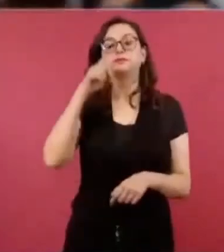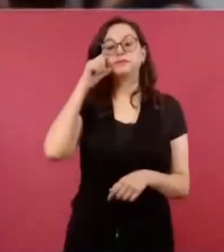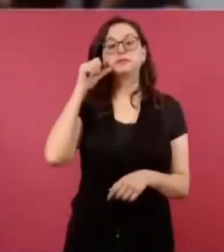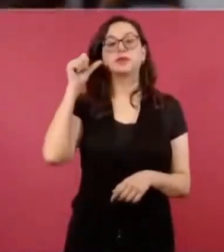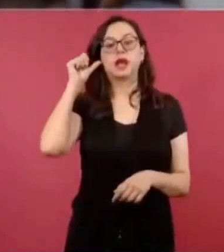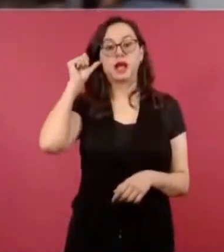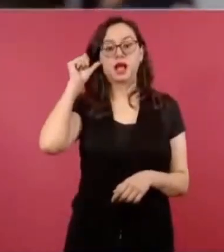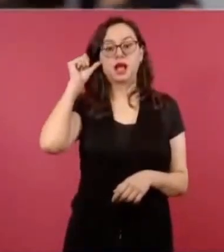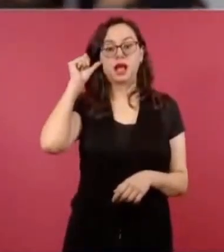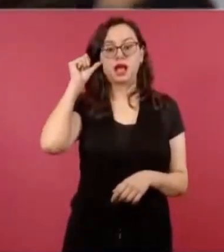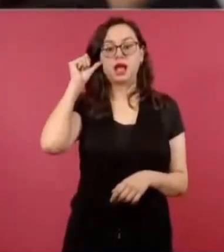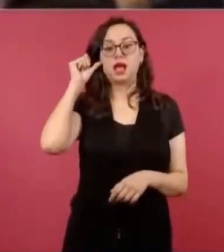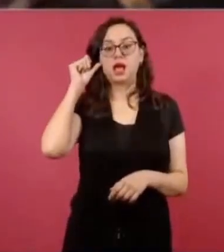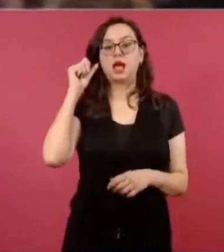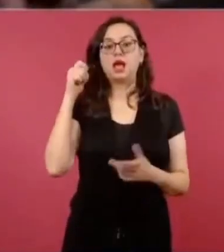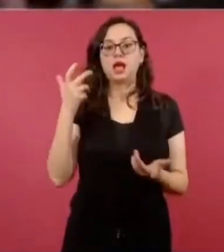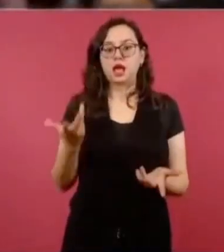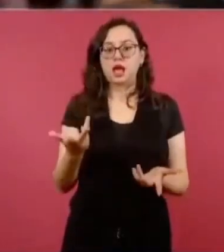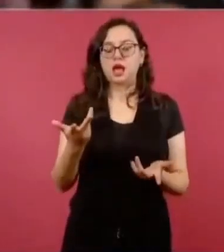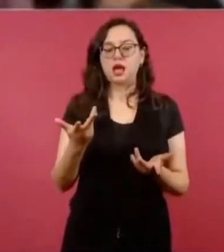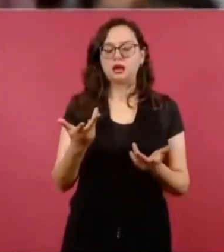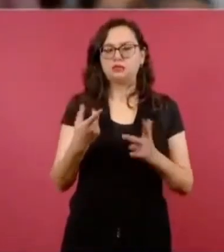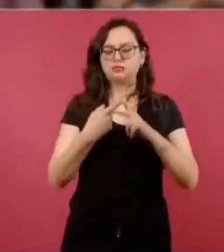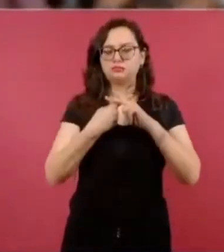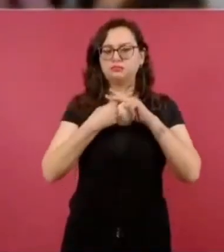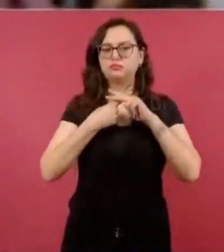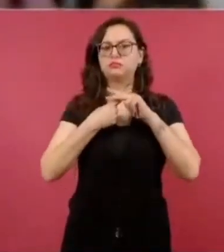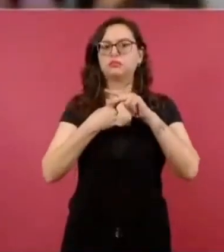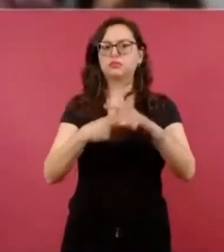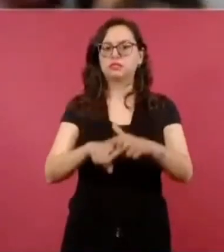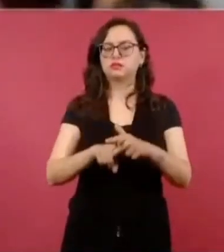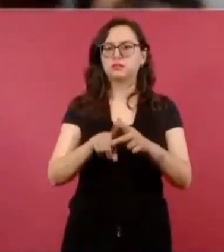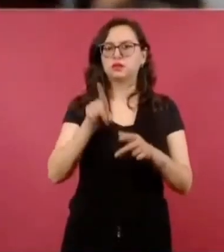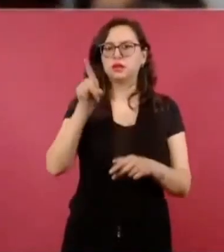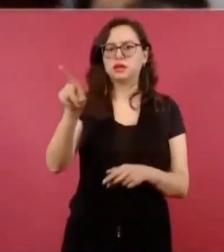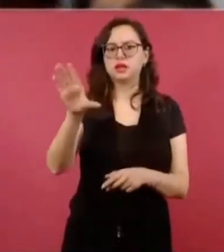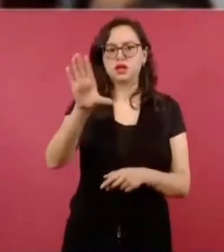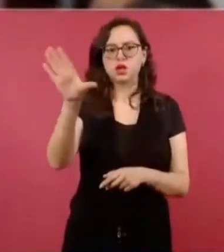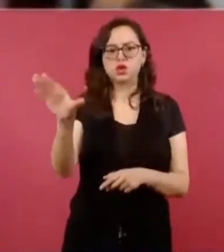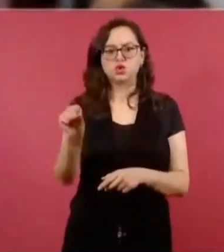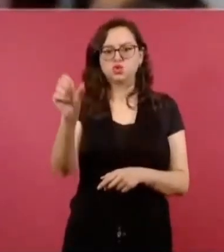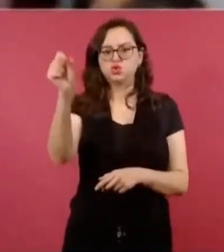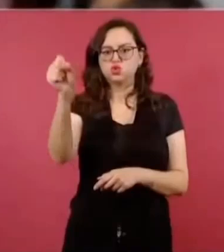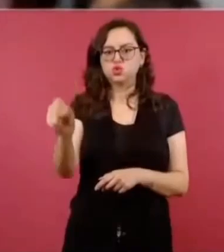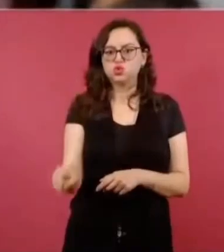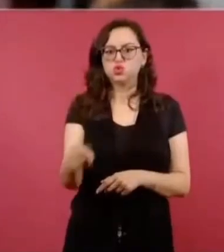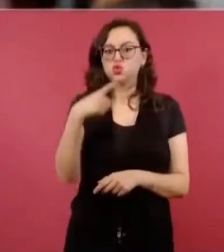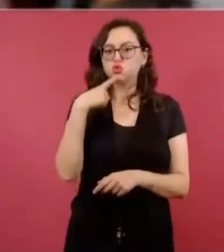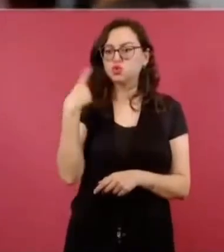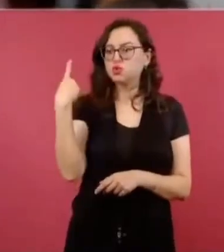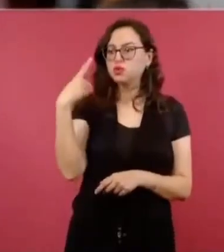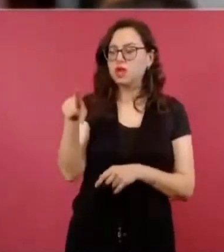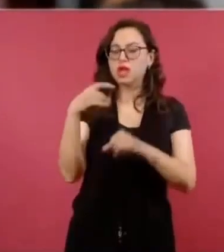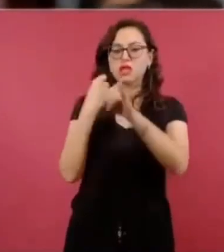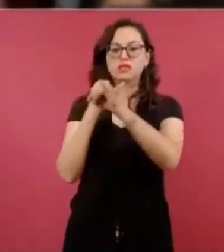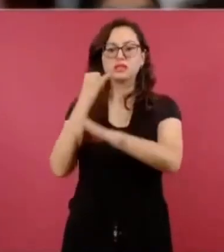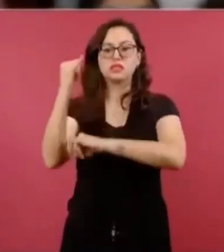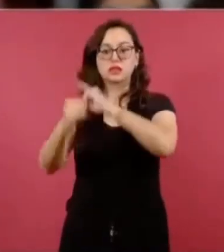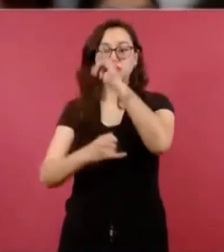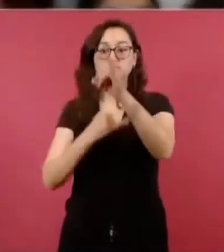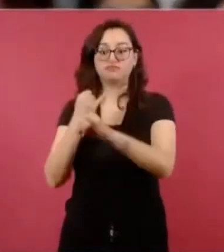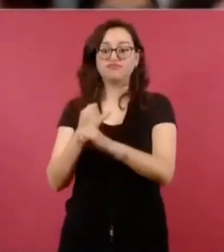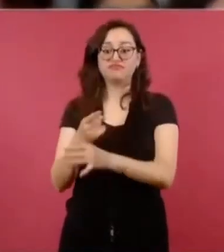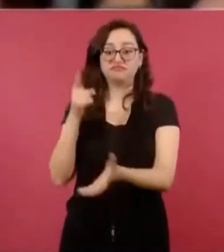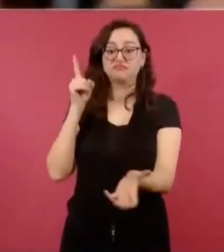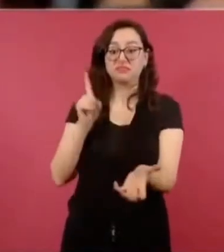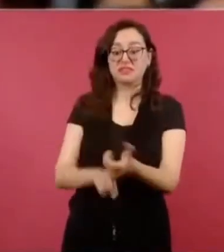entrar en la demanda interpuesta por Sudáfrica en la Corte Internacional de Justicia por el delito de genocidio